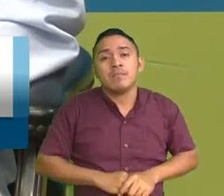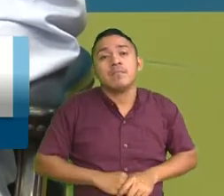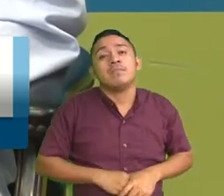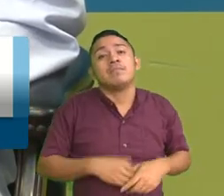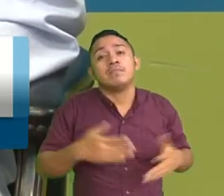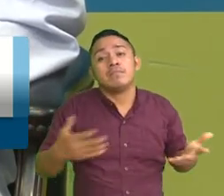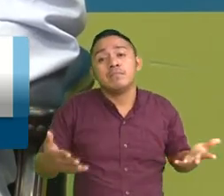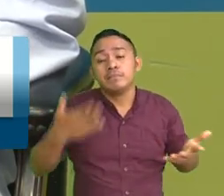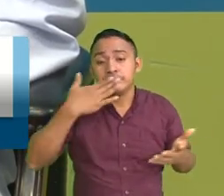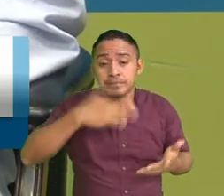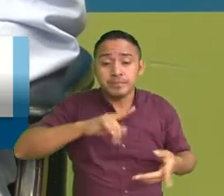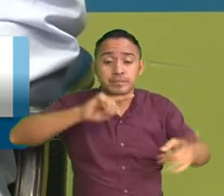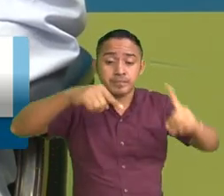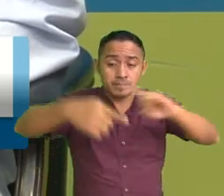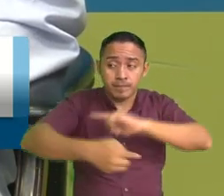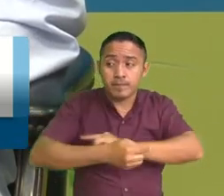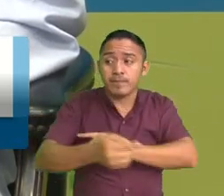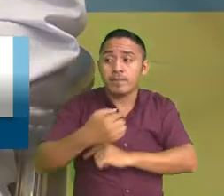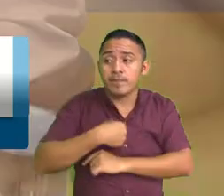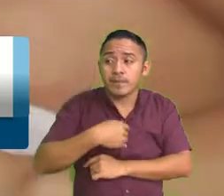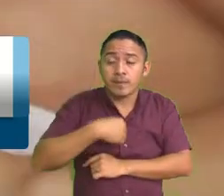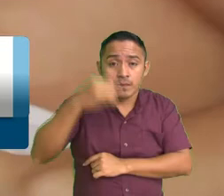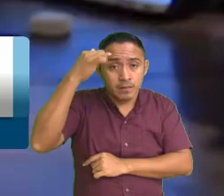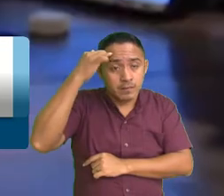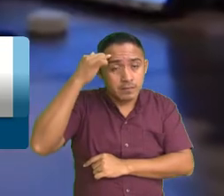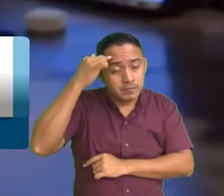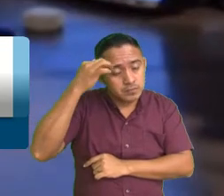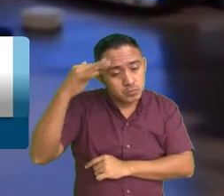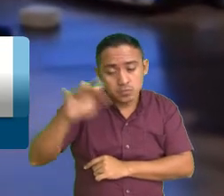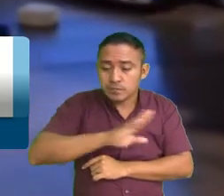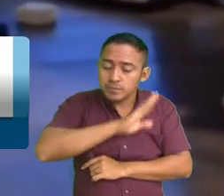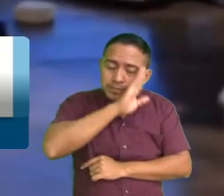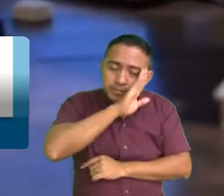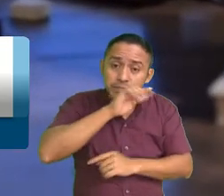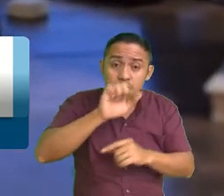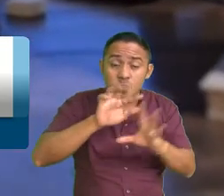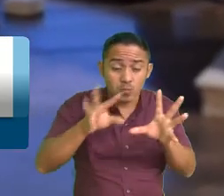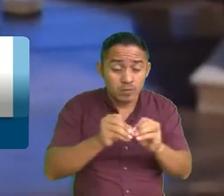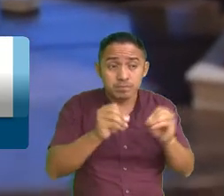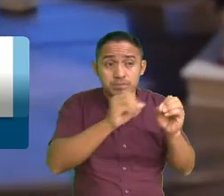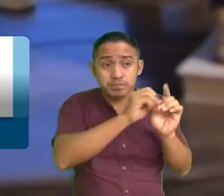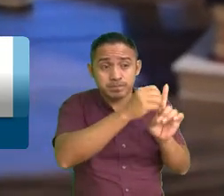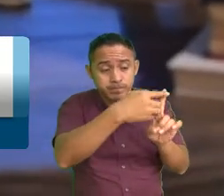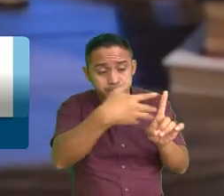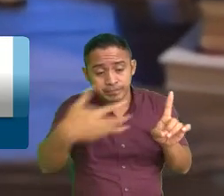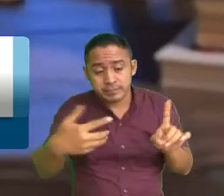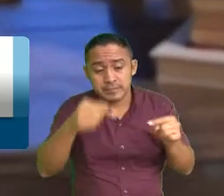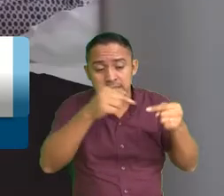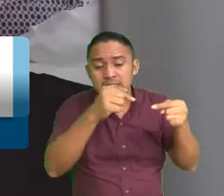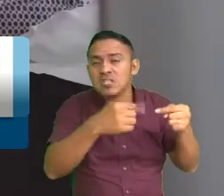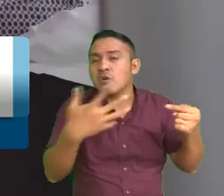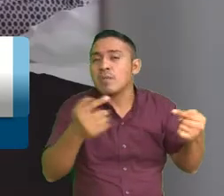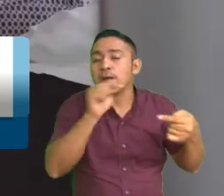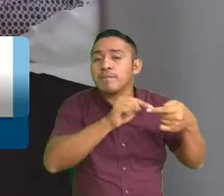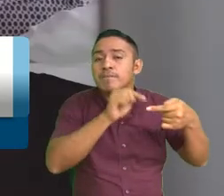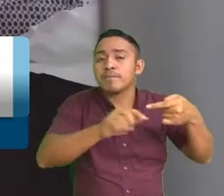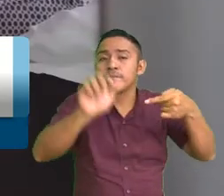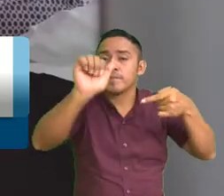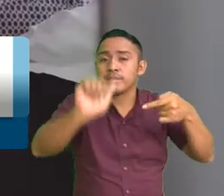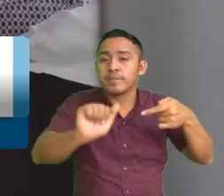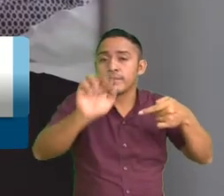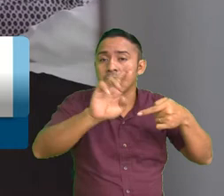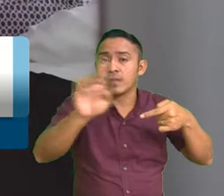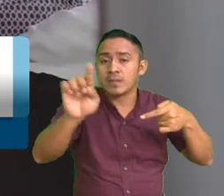Obviamente le va a alterar el sueño, porque todos son derivados o concentrados de azúcar. De azúcar y